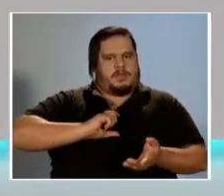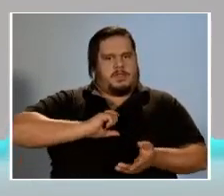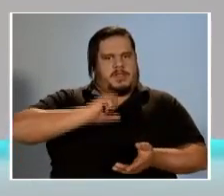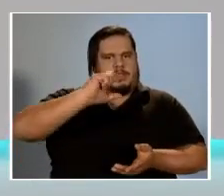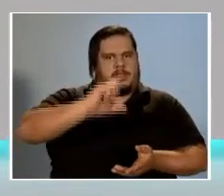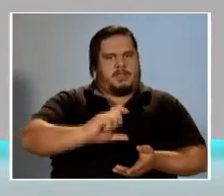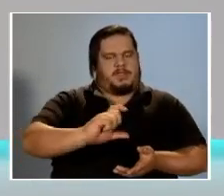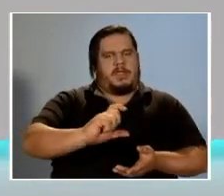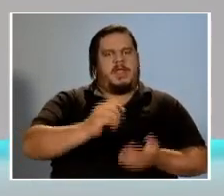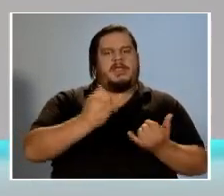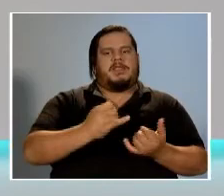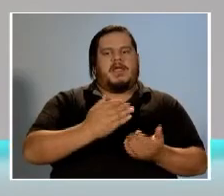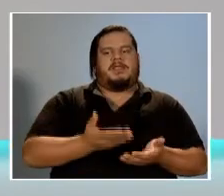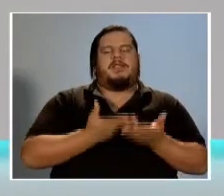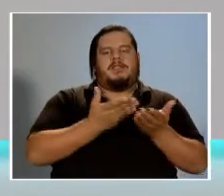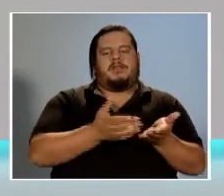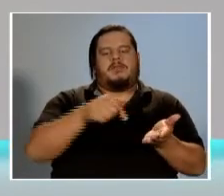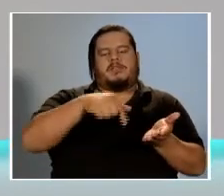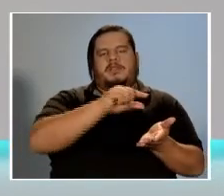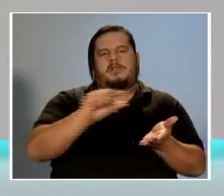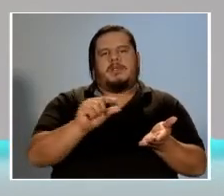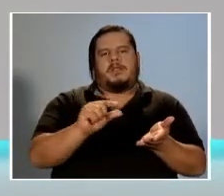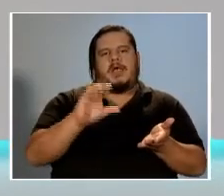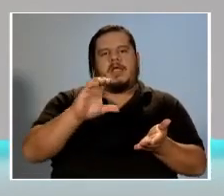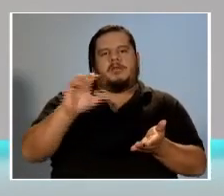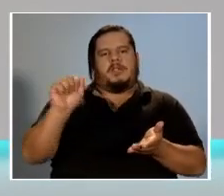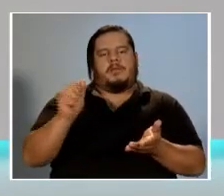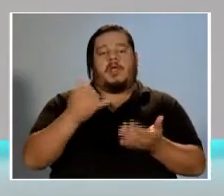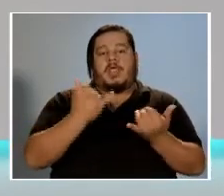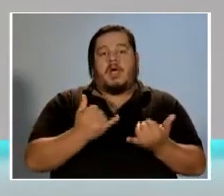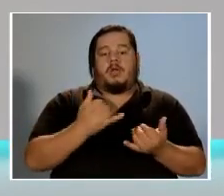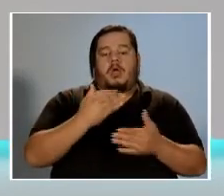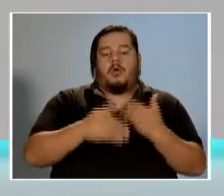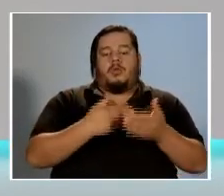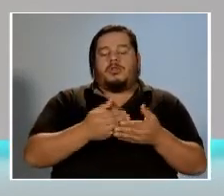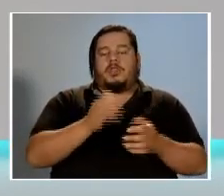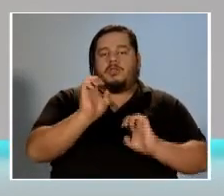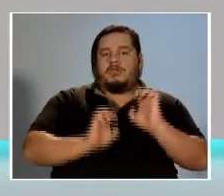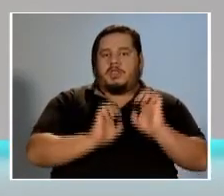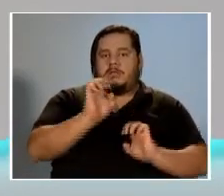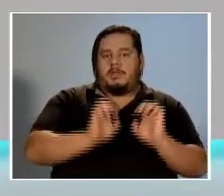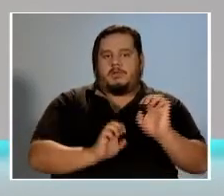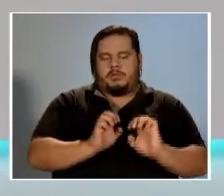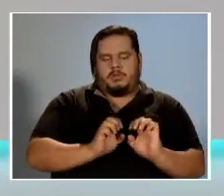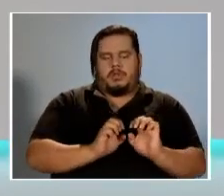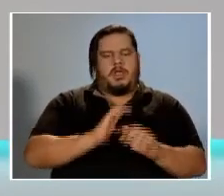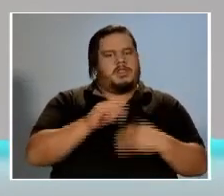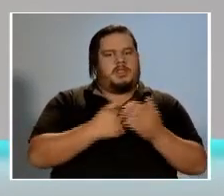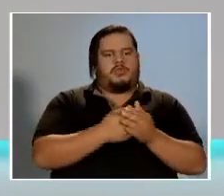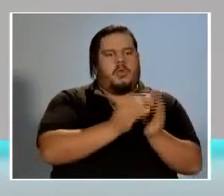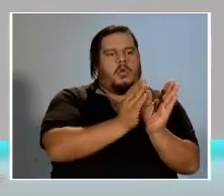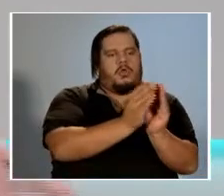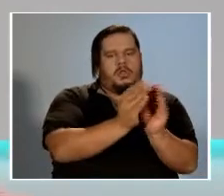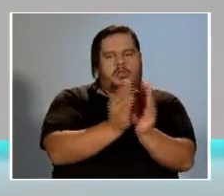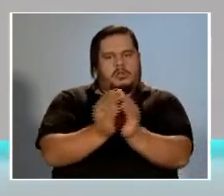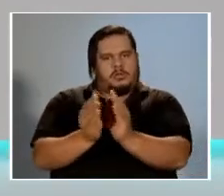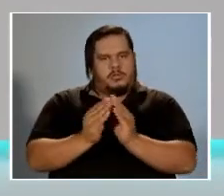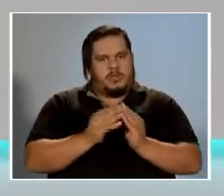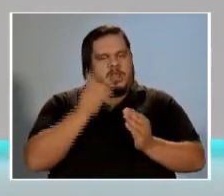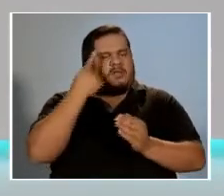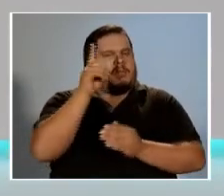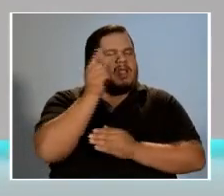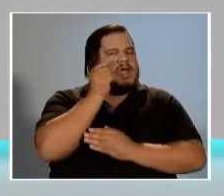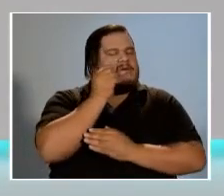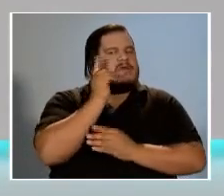semana a don Carlos Alvarado, y vendrá ahora un proceso de evaluación de esos comicios para determinar justamente